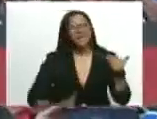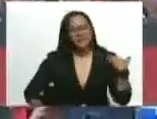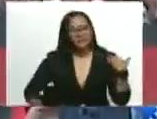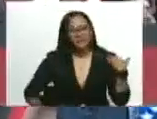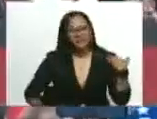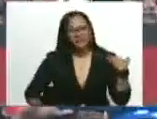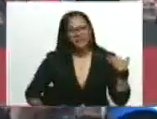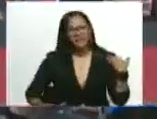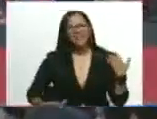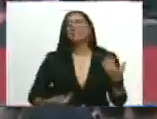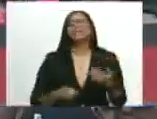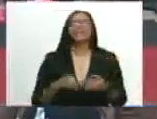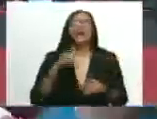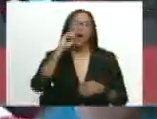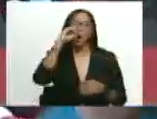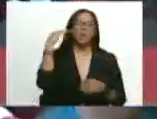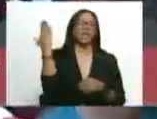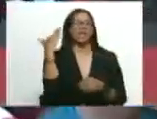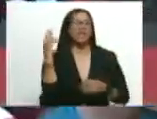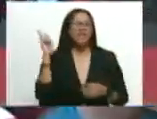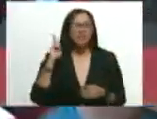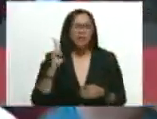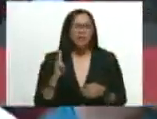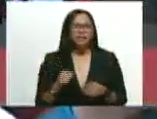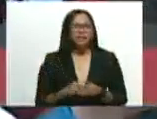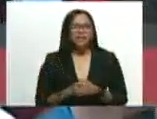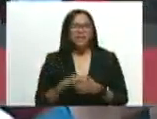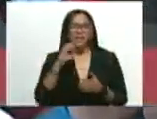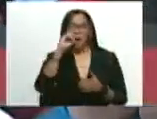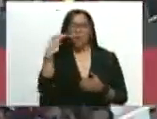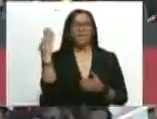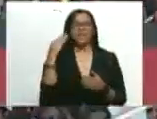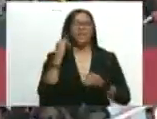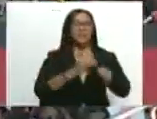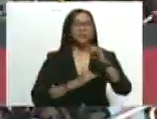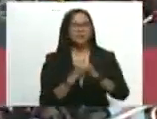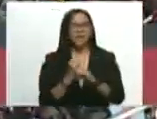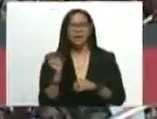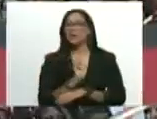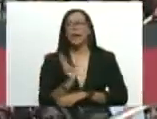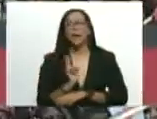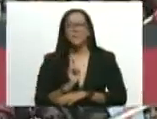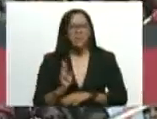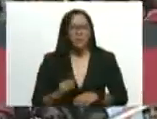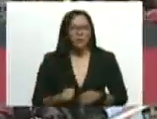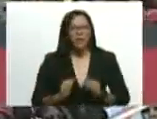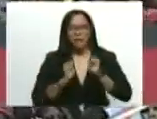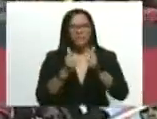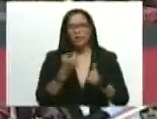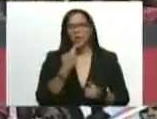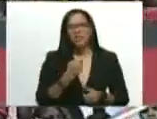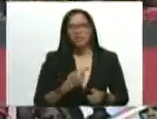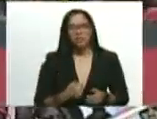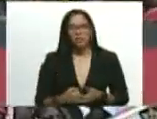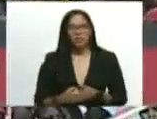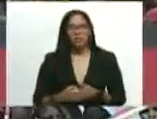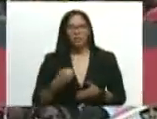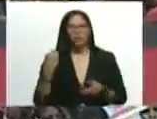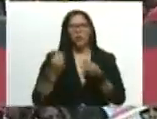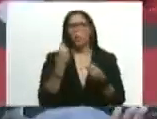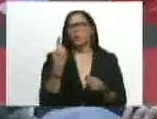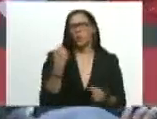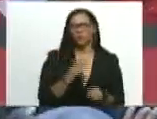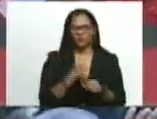la oligarquía venezolana y la oligarquía internacional inmediatamente empezaron a decir como un